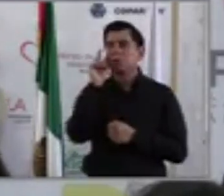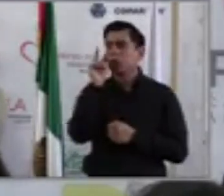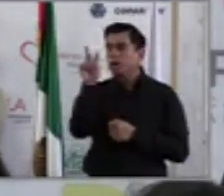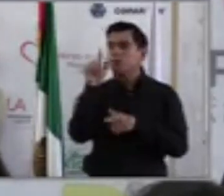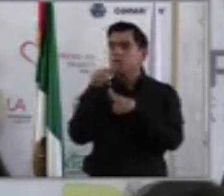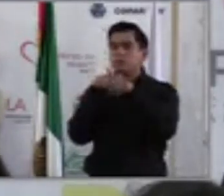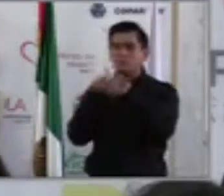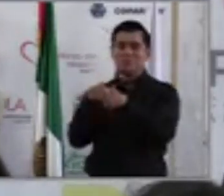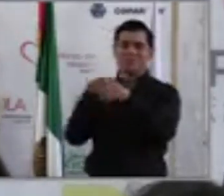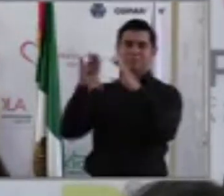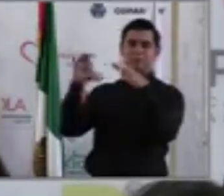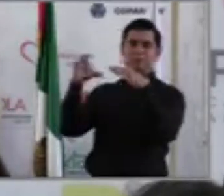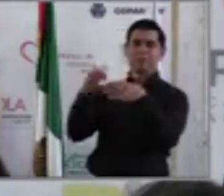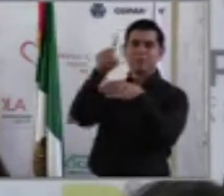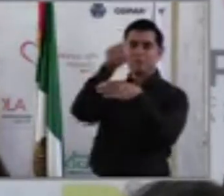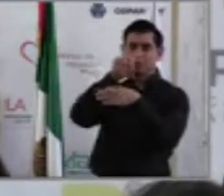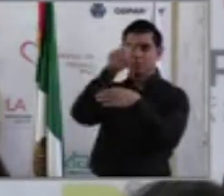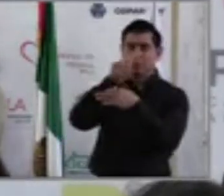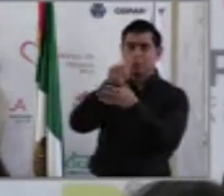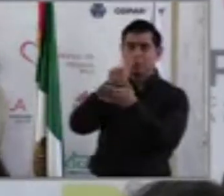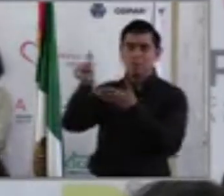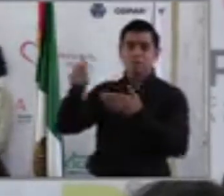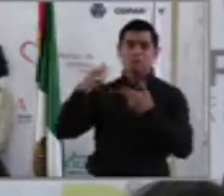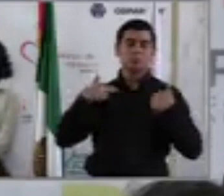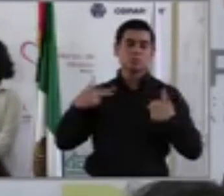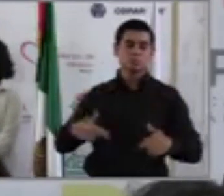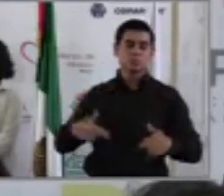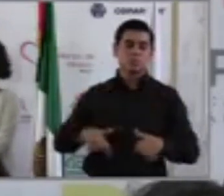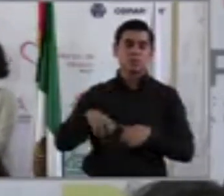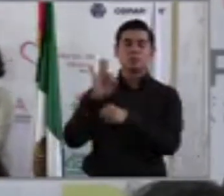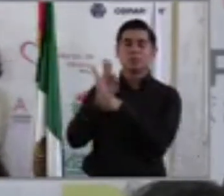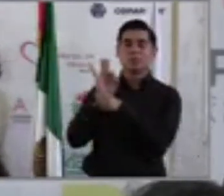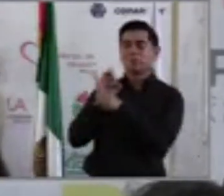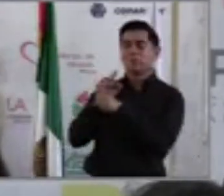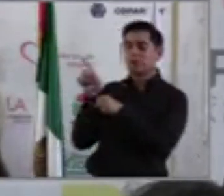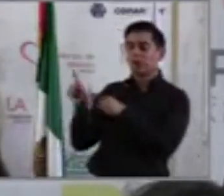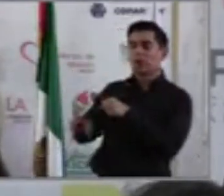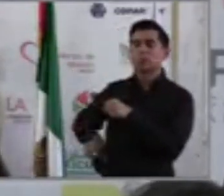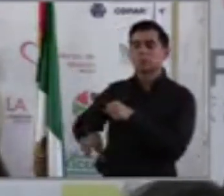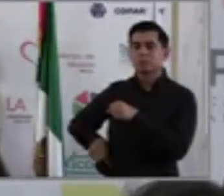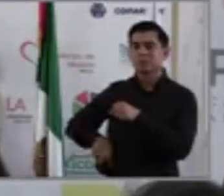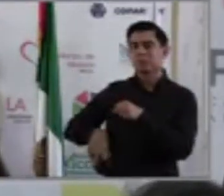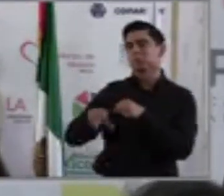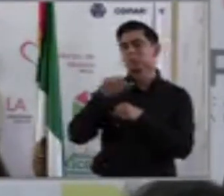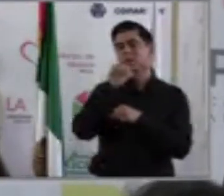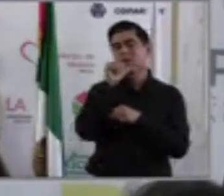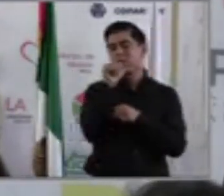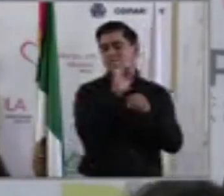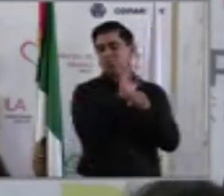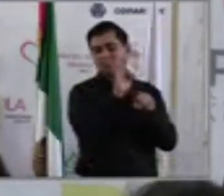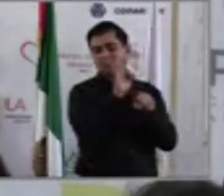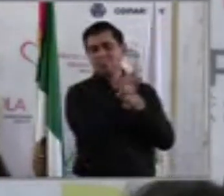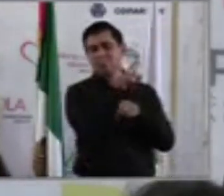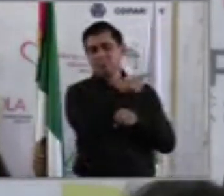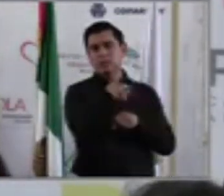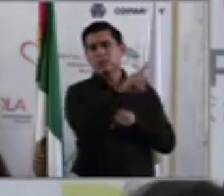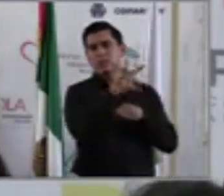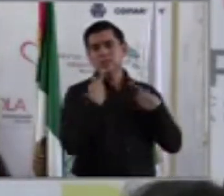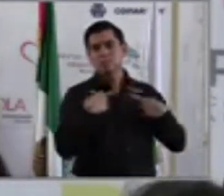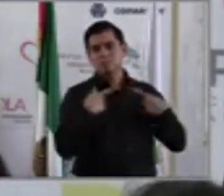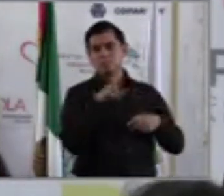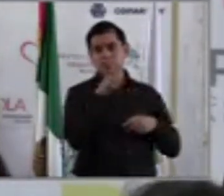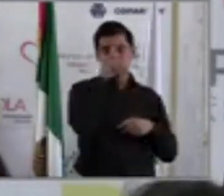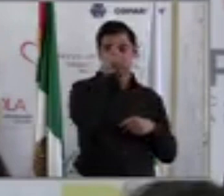que una Comisión de Derechos Humanos proteja al gobierno y no a las víctimas. Que señale a